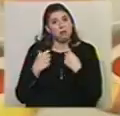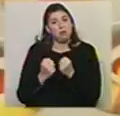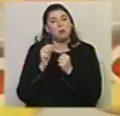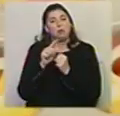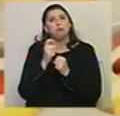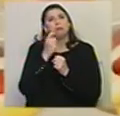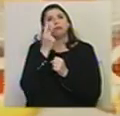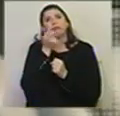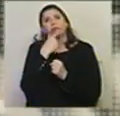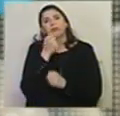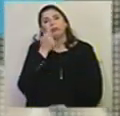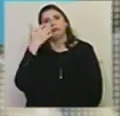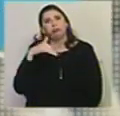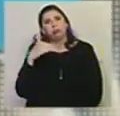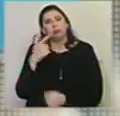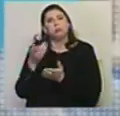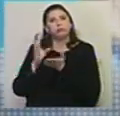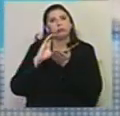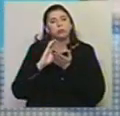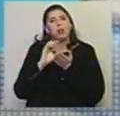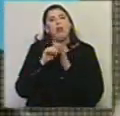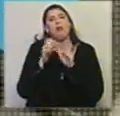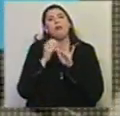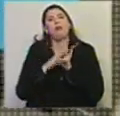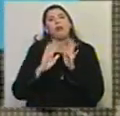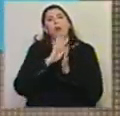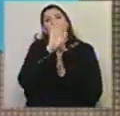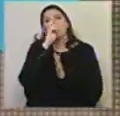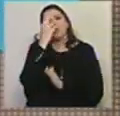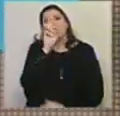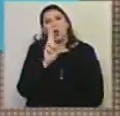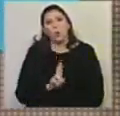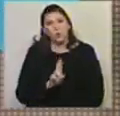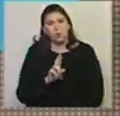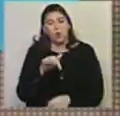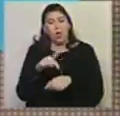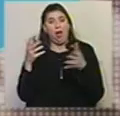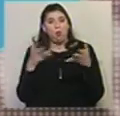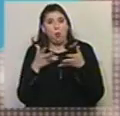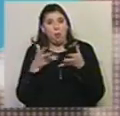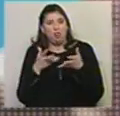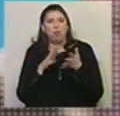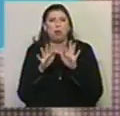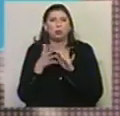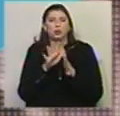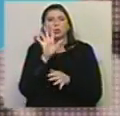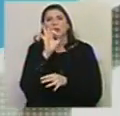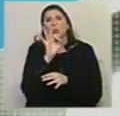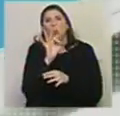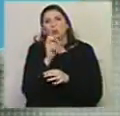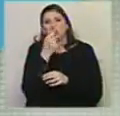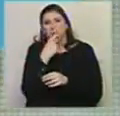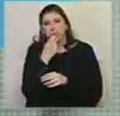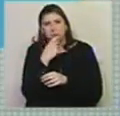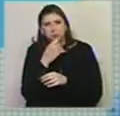costo comienzan a ser financiados por el Fondo Nacional de Recursos. Actualmente, el Fondo Nacional de Recursos financia cerca de 50 principios activos,